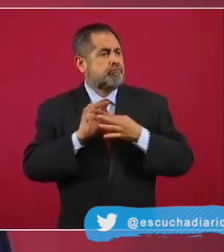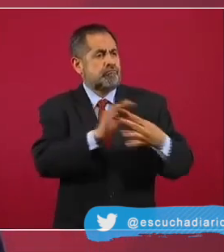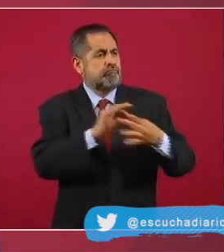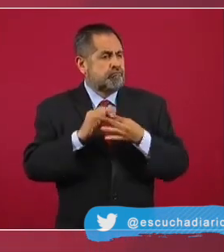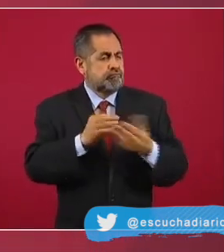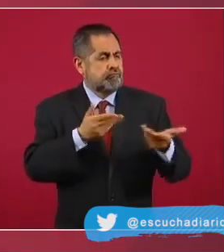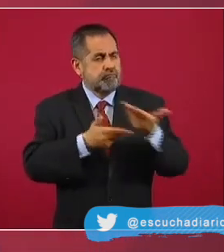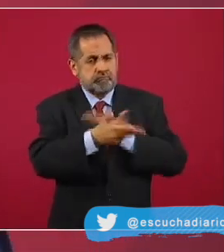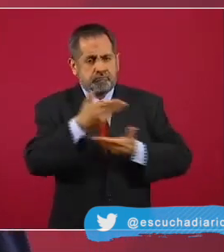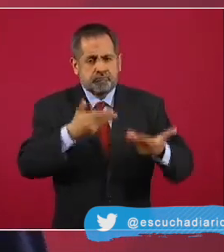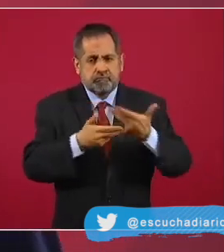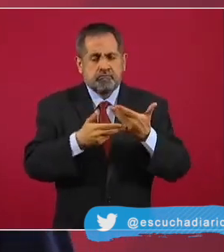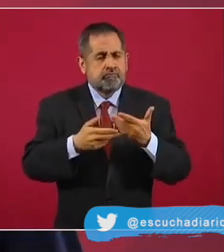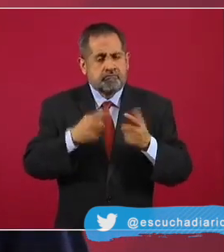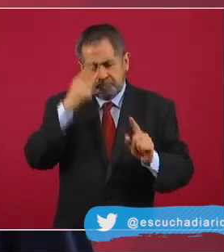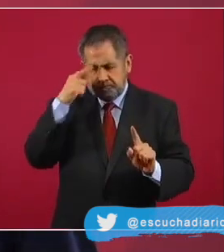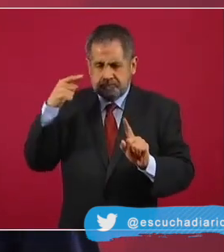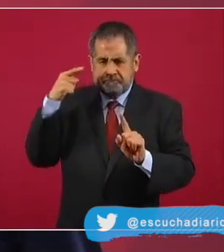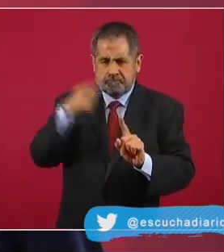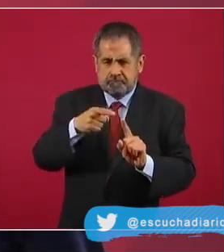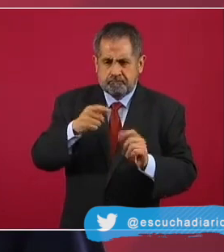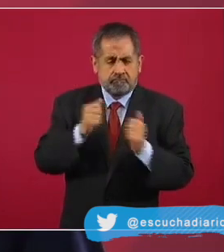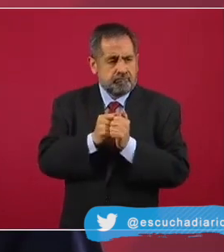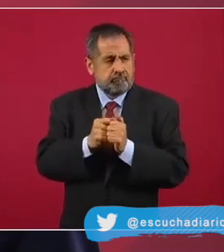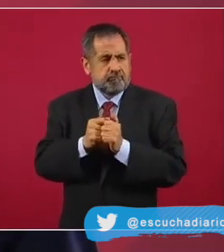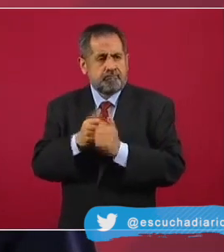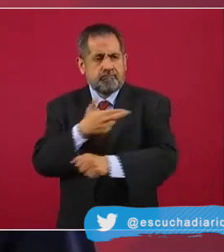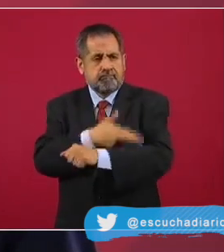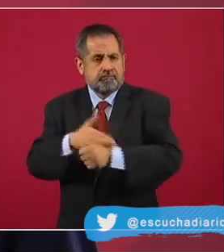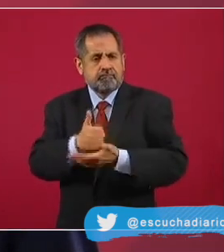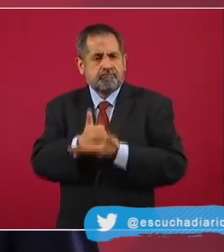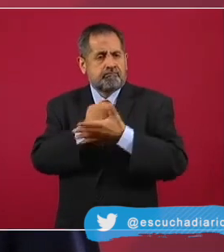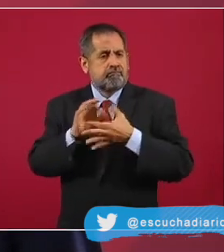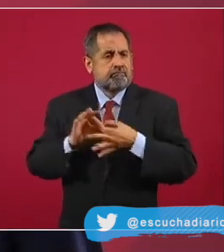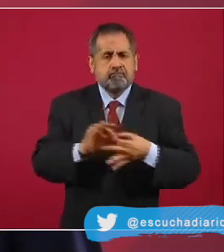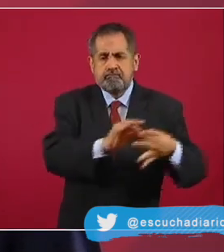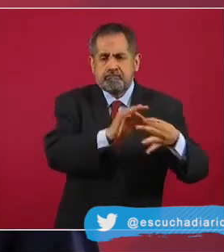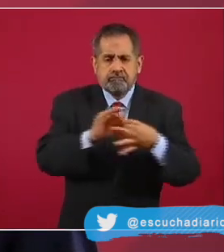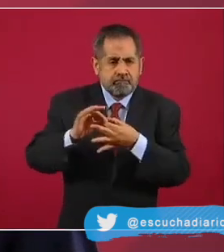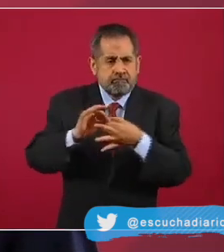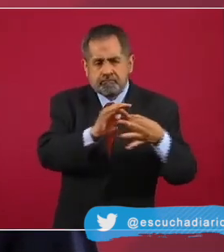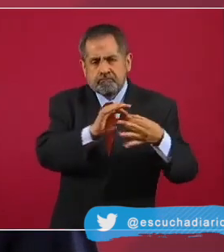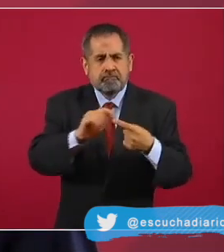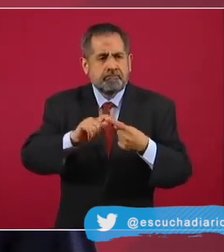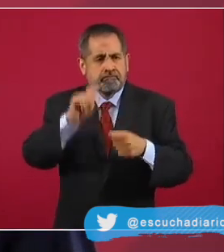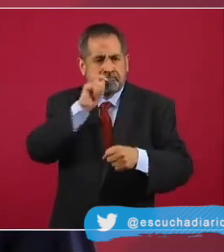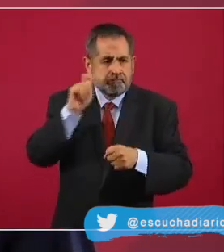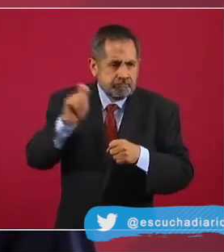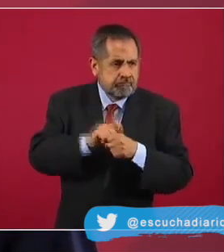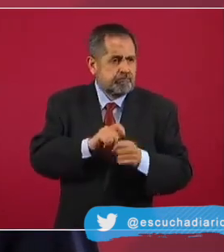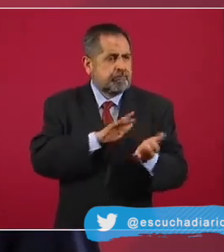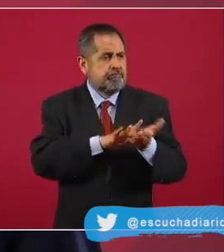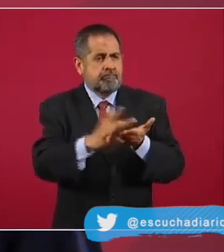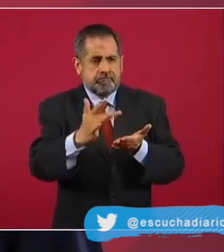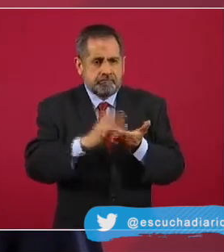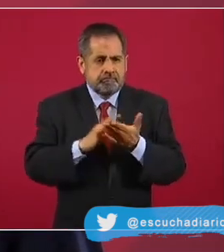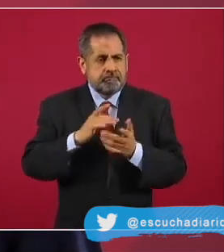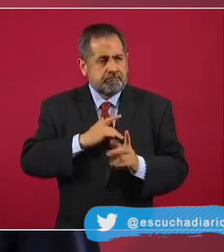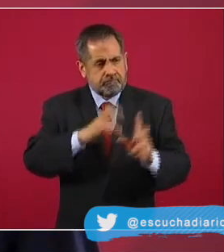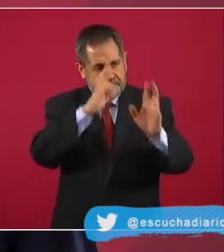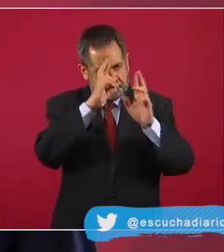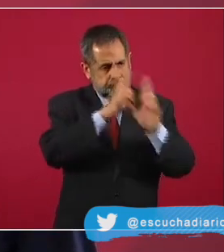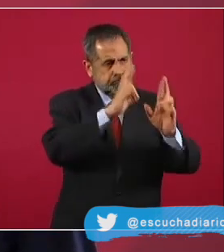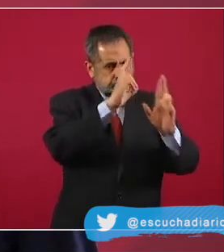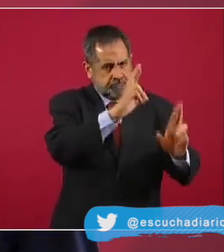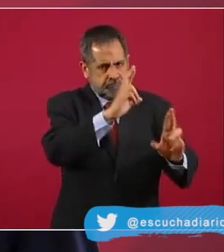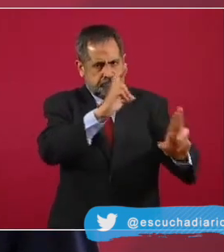bilaterales fincadas en la colaboración, la amistad y el respeto a